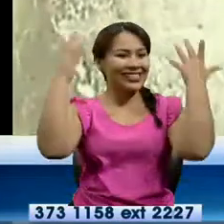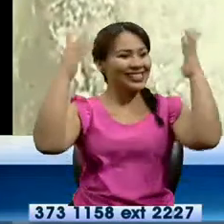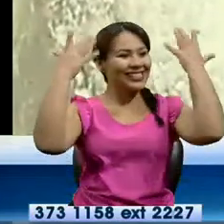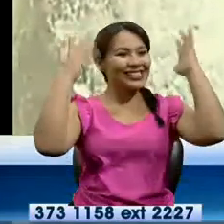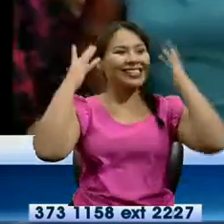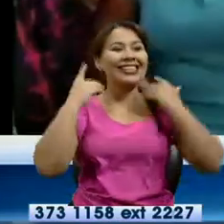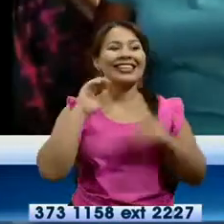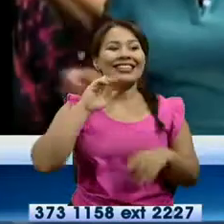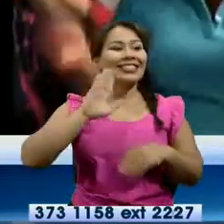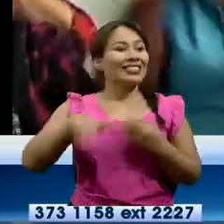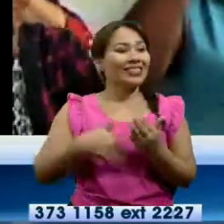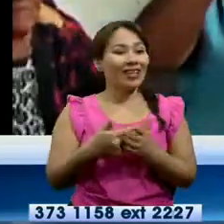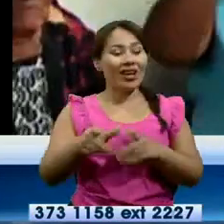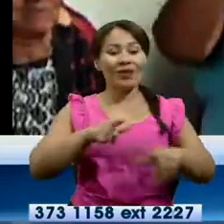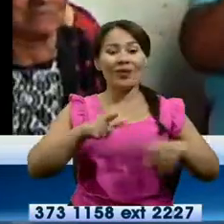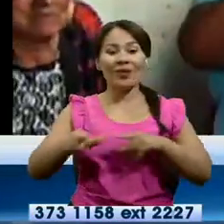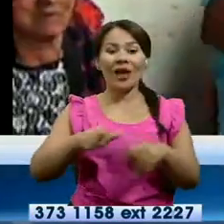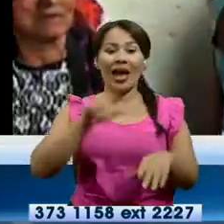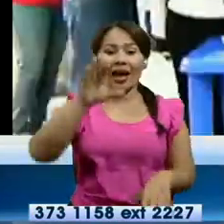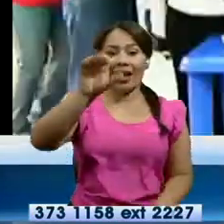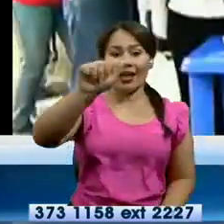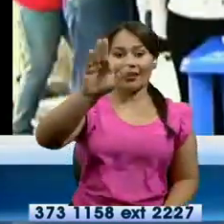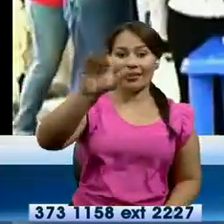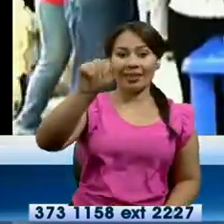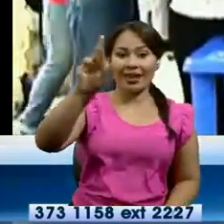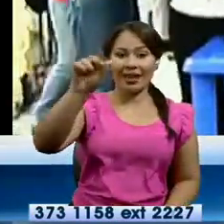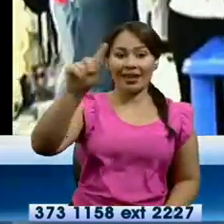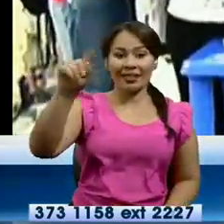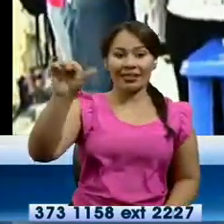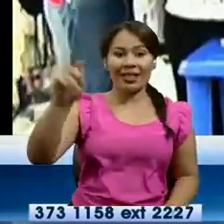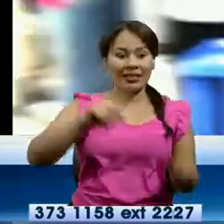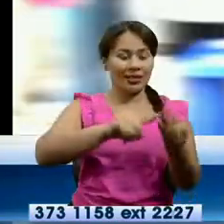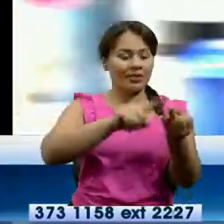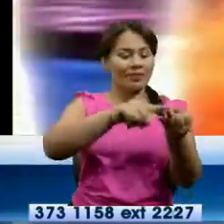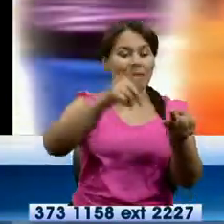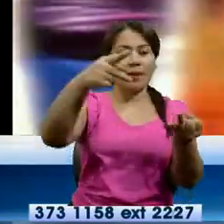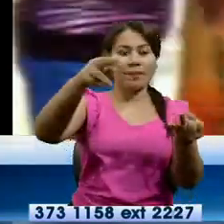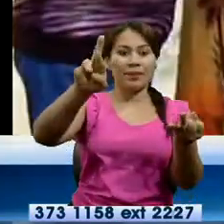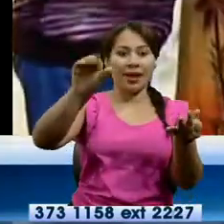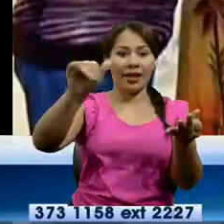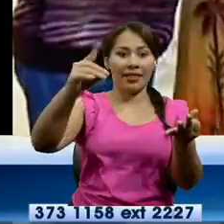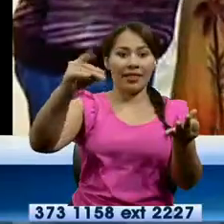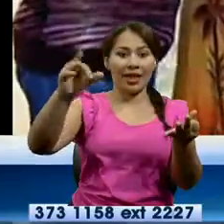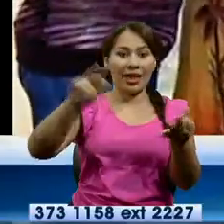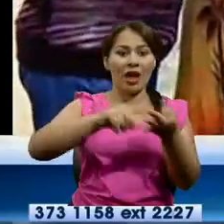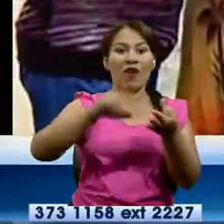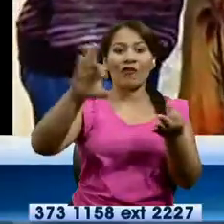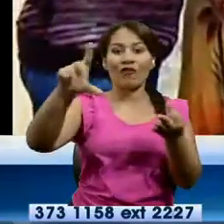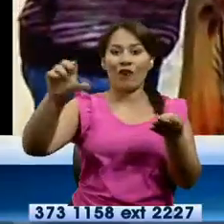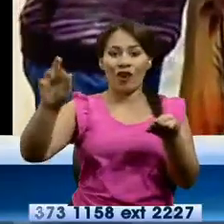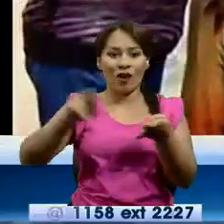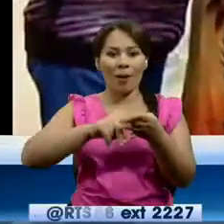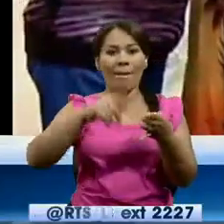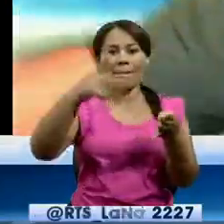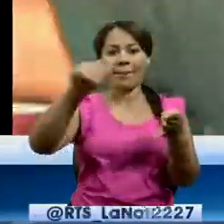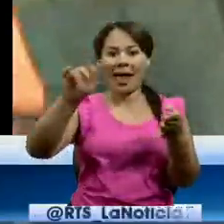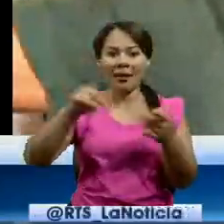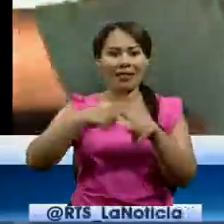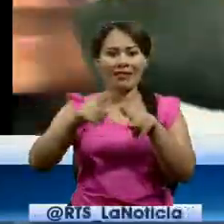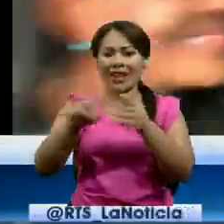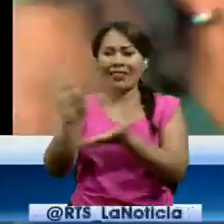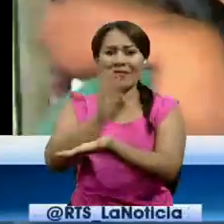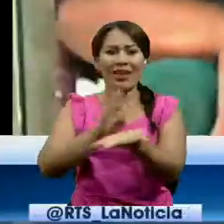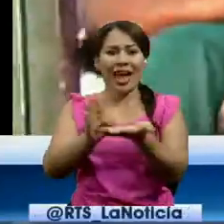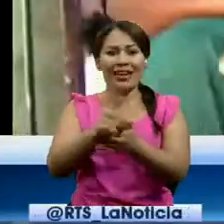Hasta el momento, sectores como Atarazana, Pradera, El Cóndor, Flor de Bastión, Pablo Neruda, entre otros, han